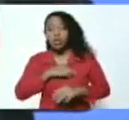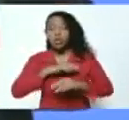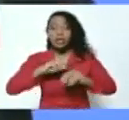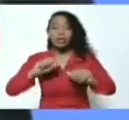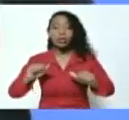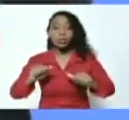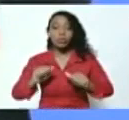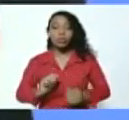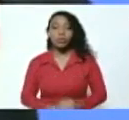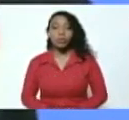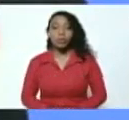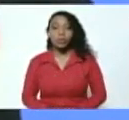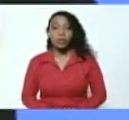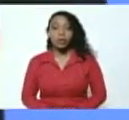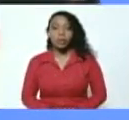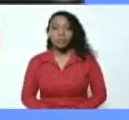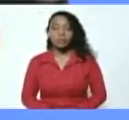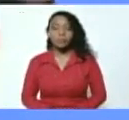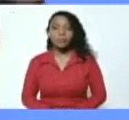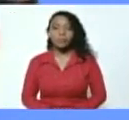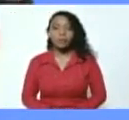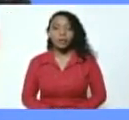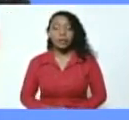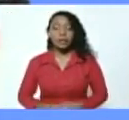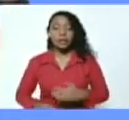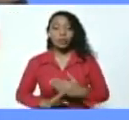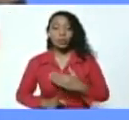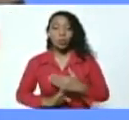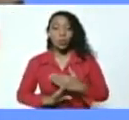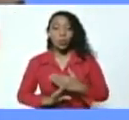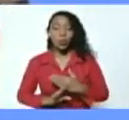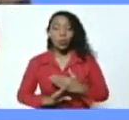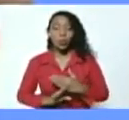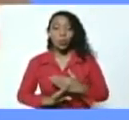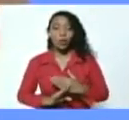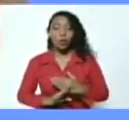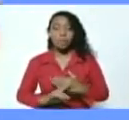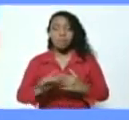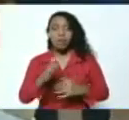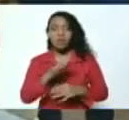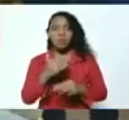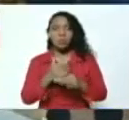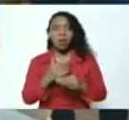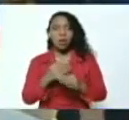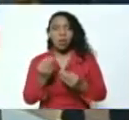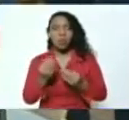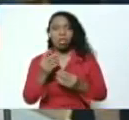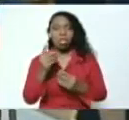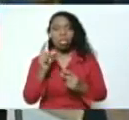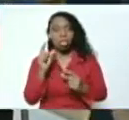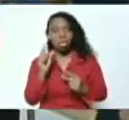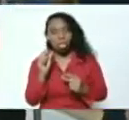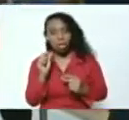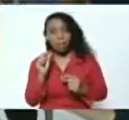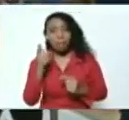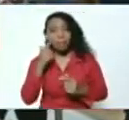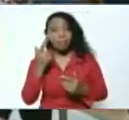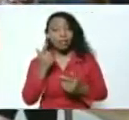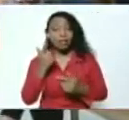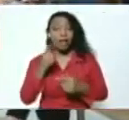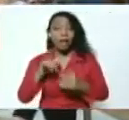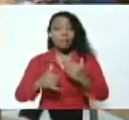territorios. Y estuvo entonces como adormecido, quedó pendiente el